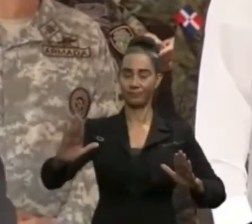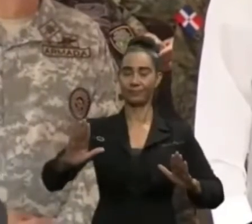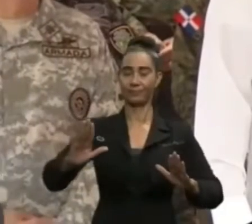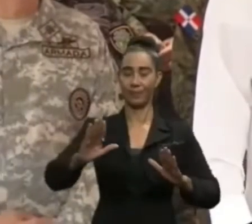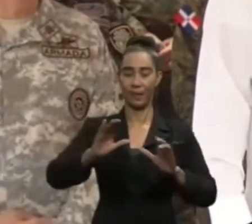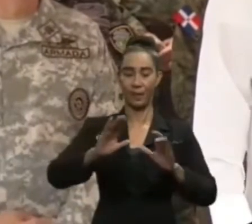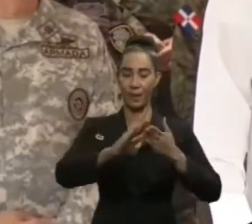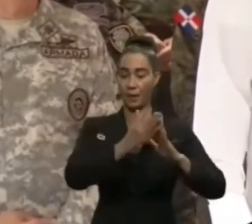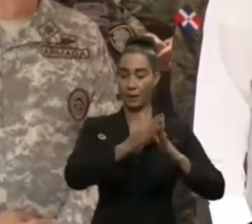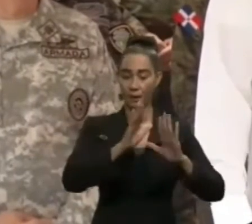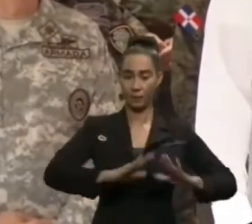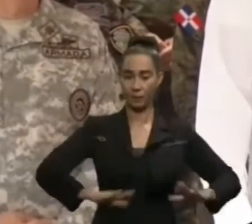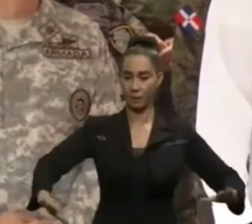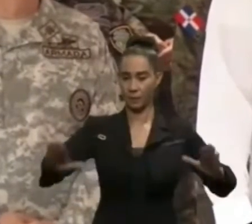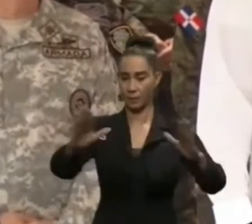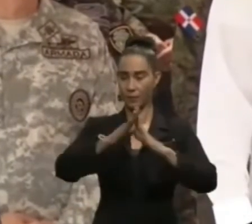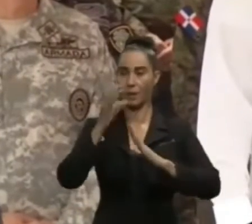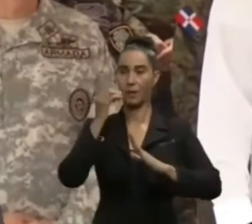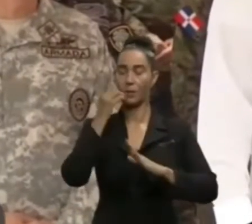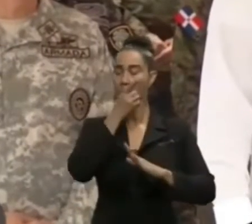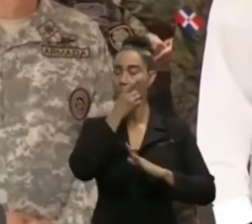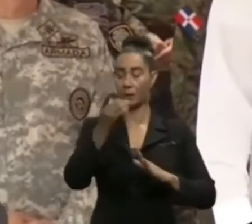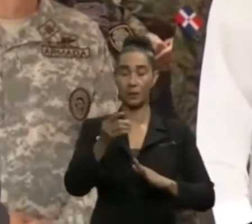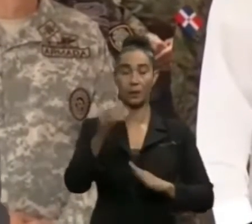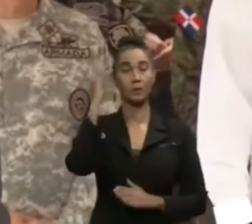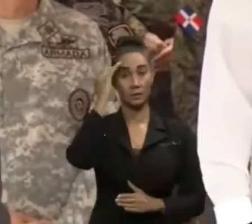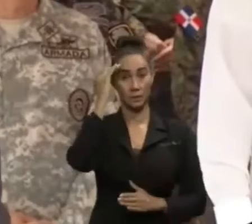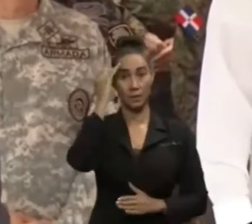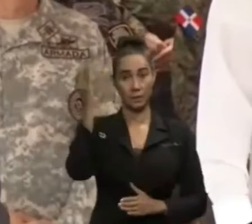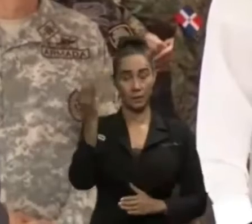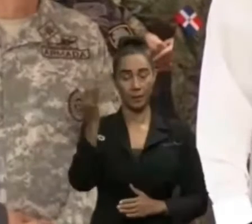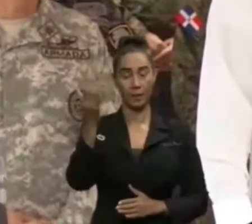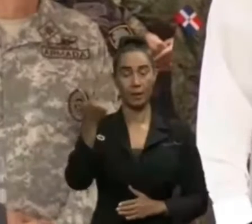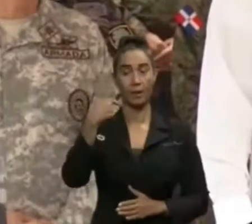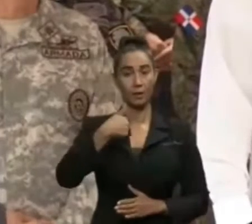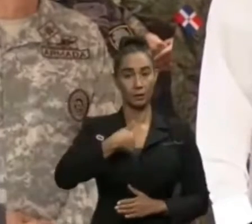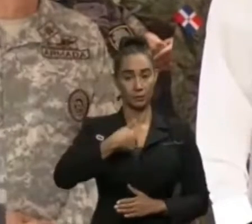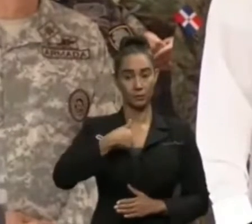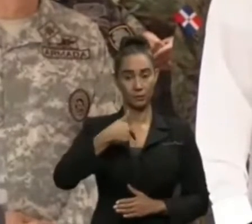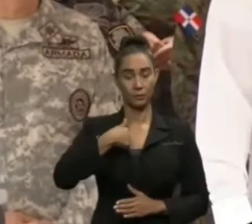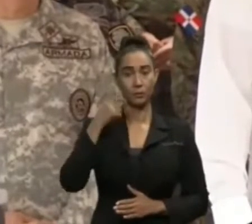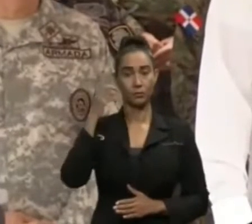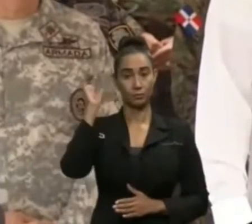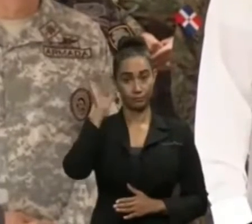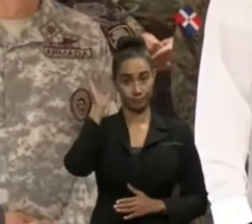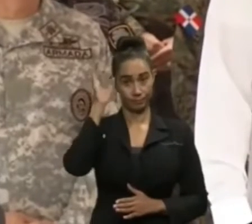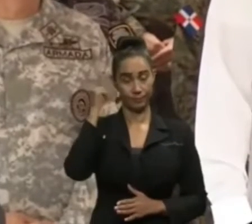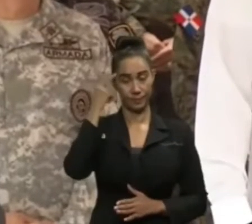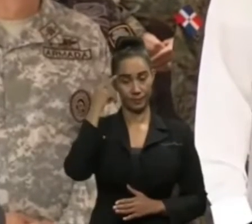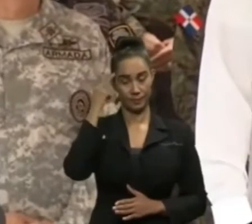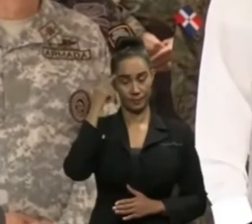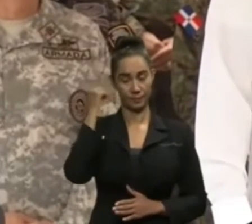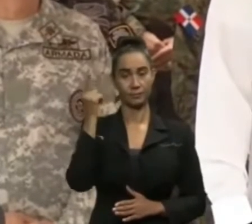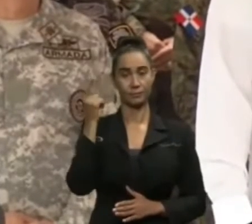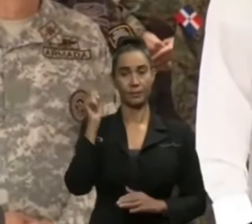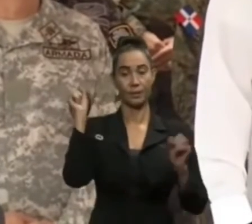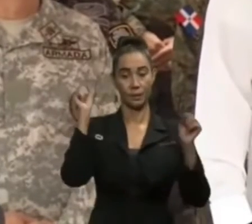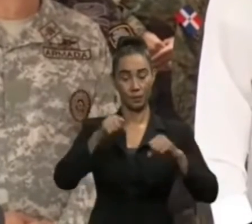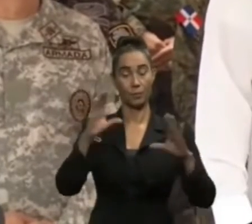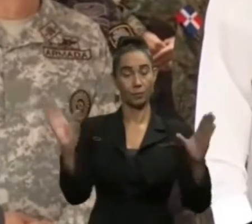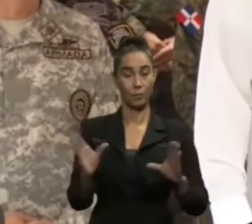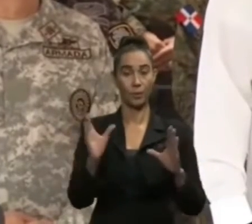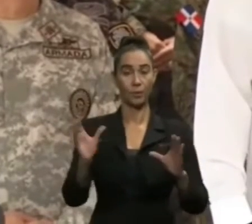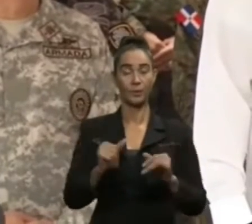la población dominicana. Y que no le quepa duda que yo estoy consciente y que lo haremos.